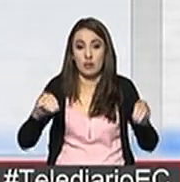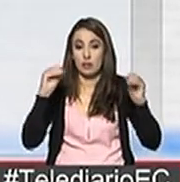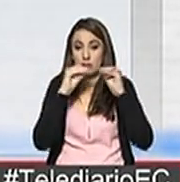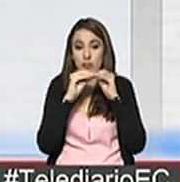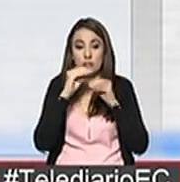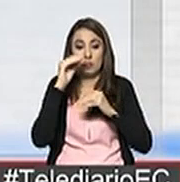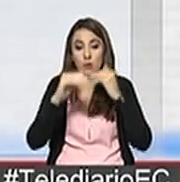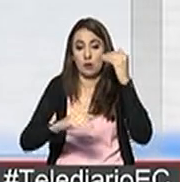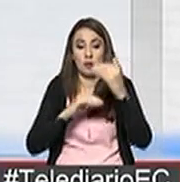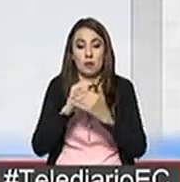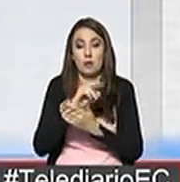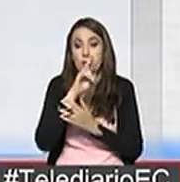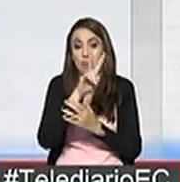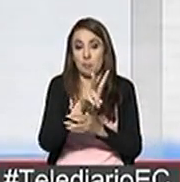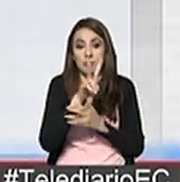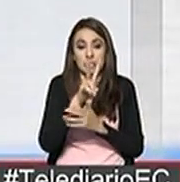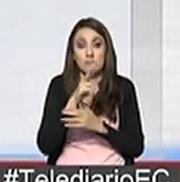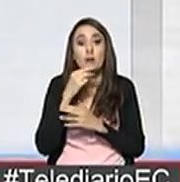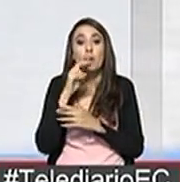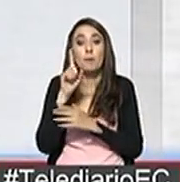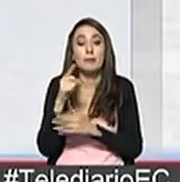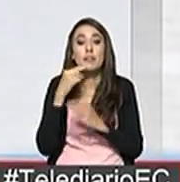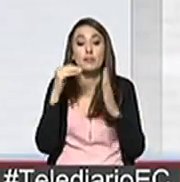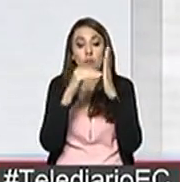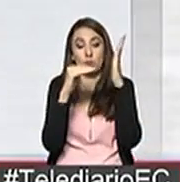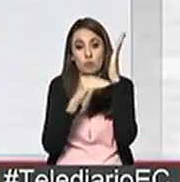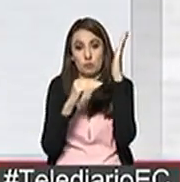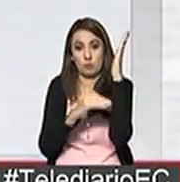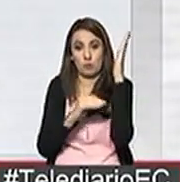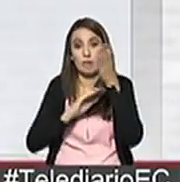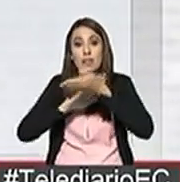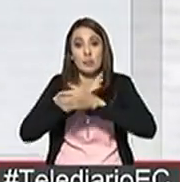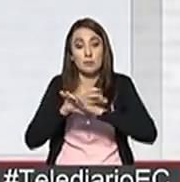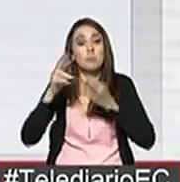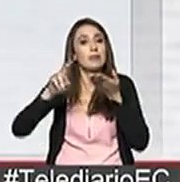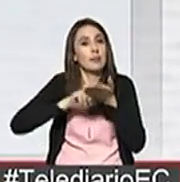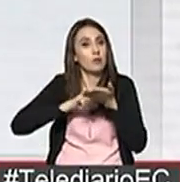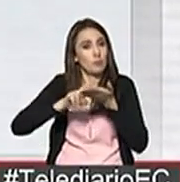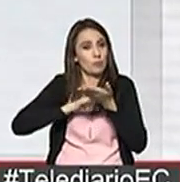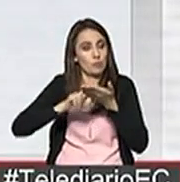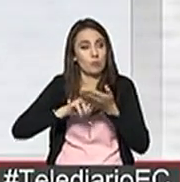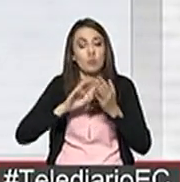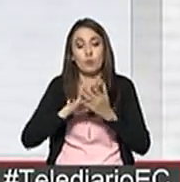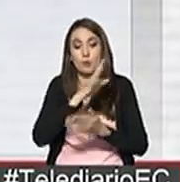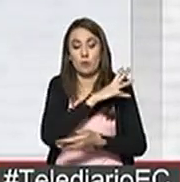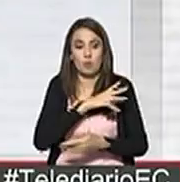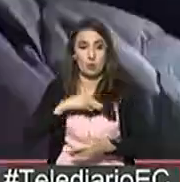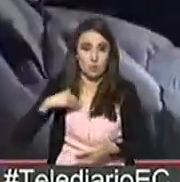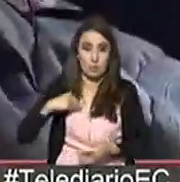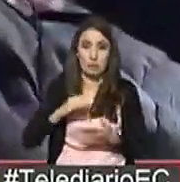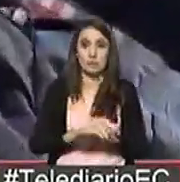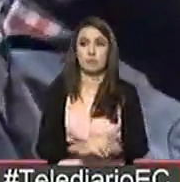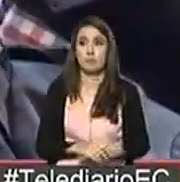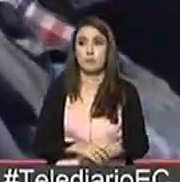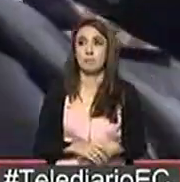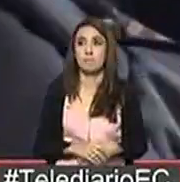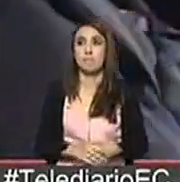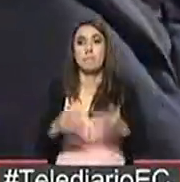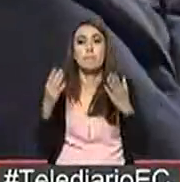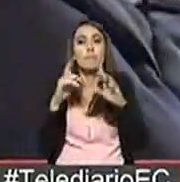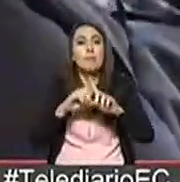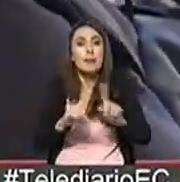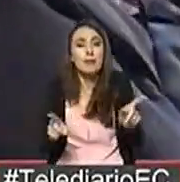piso 21, para luego mantener reuniones con Virgilio Hernández, Gabriela Rivadeneira y el señor Tuárez. Para eso debería